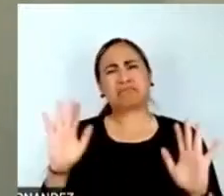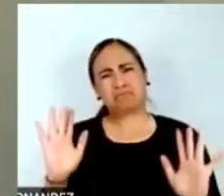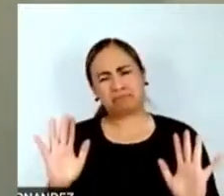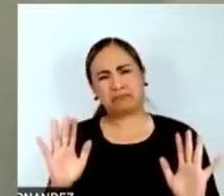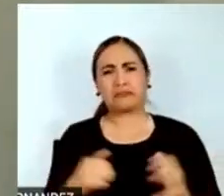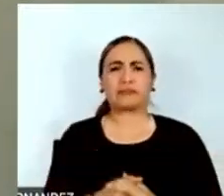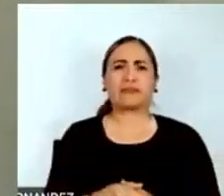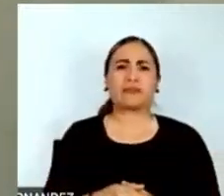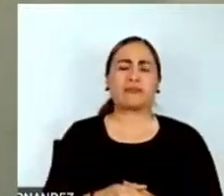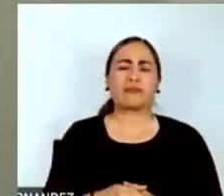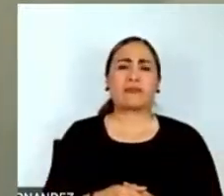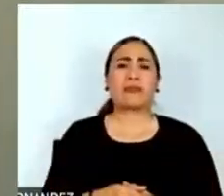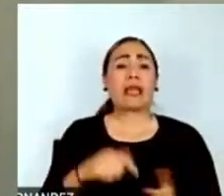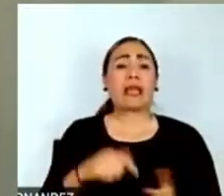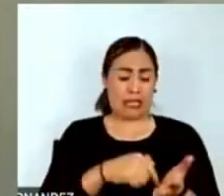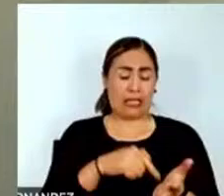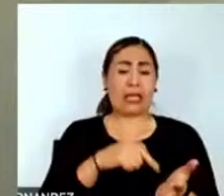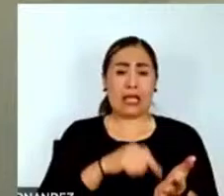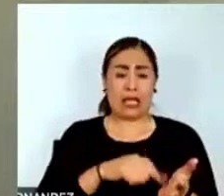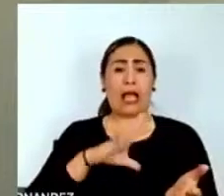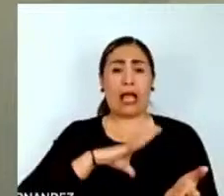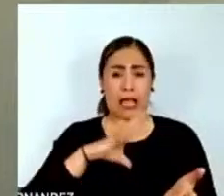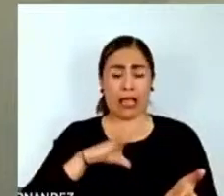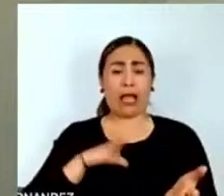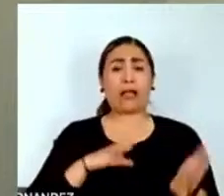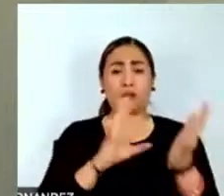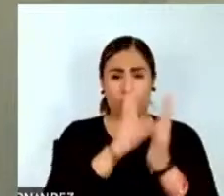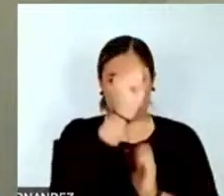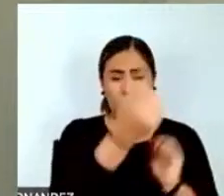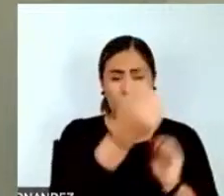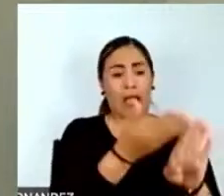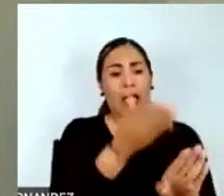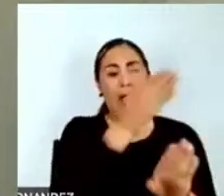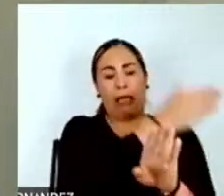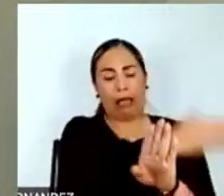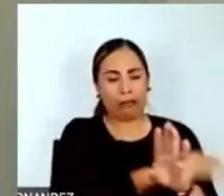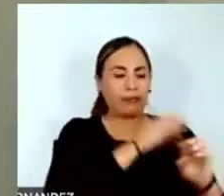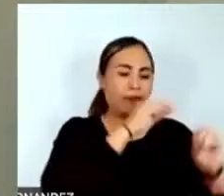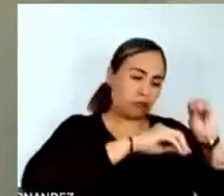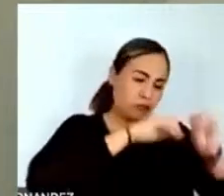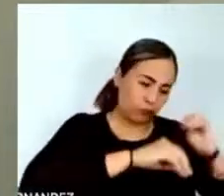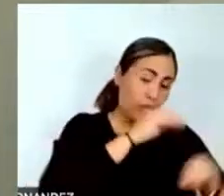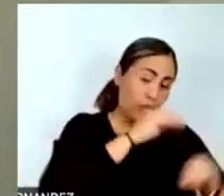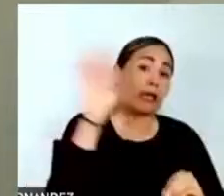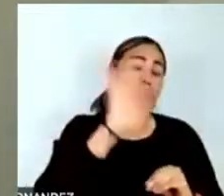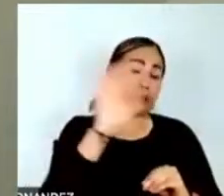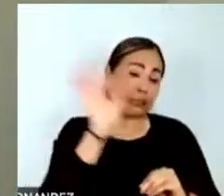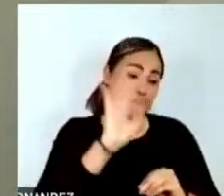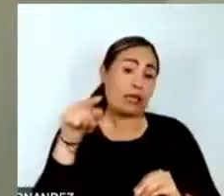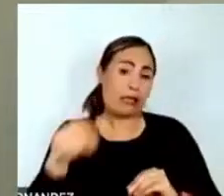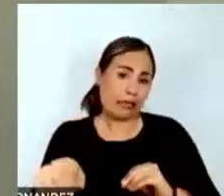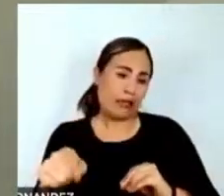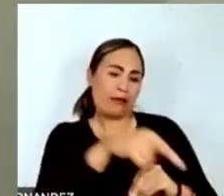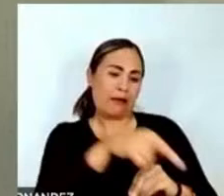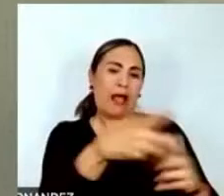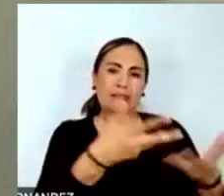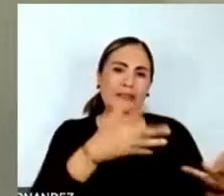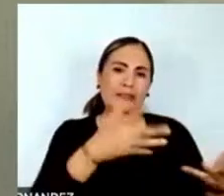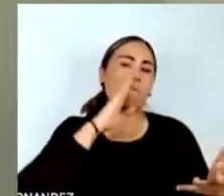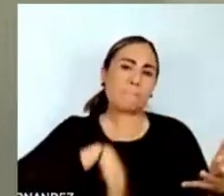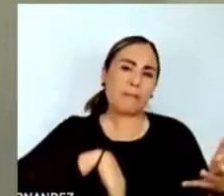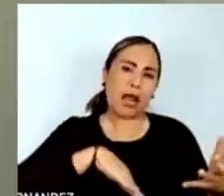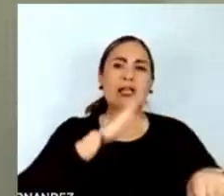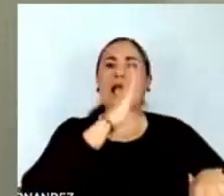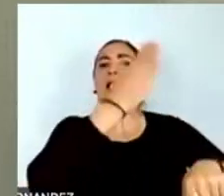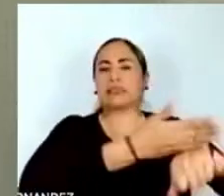disposición, ya hay un dispositivo constitucional que tiene prevista la posibilidad de ejercer ese poder disciplinario y por lo tanto de llegar a la última consecuencia,